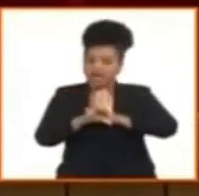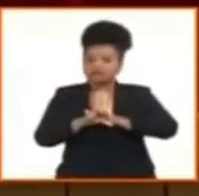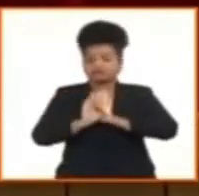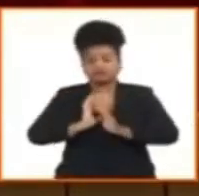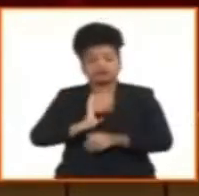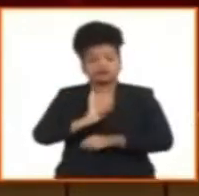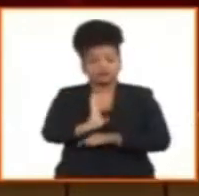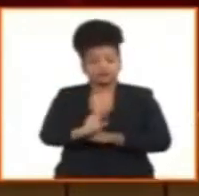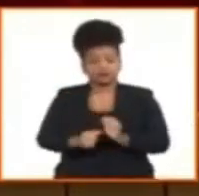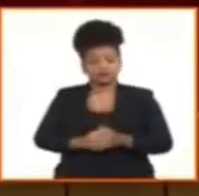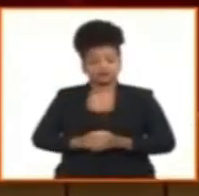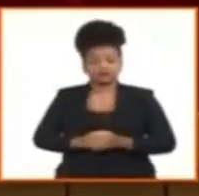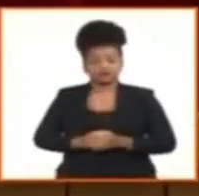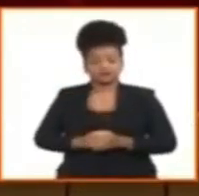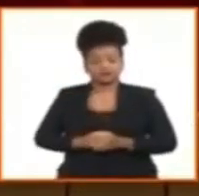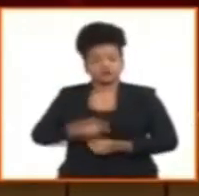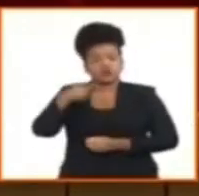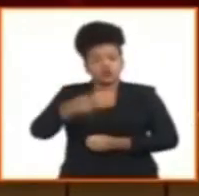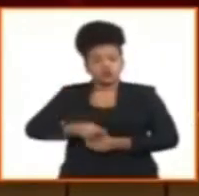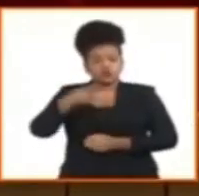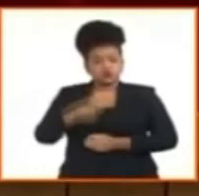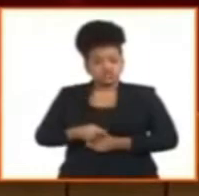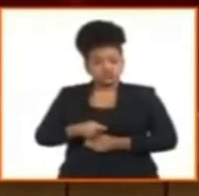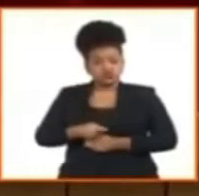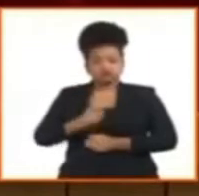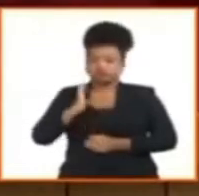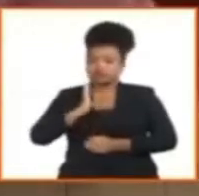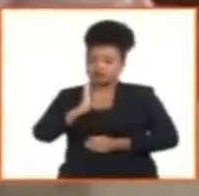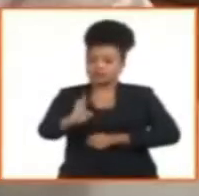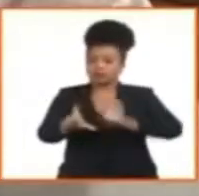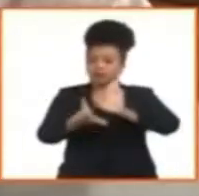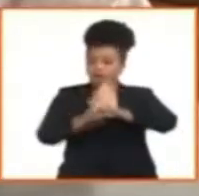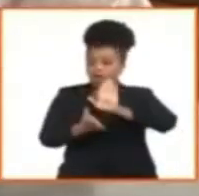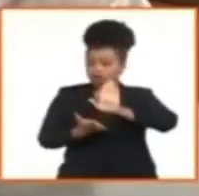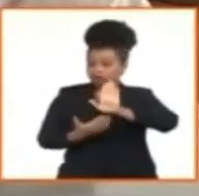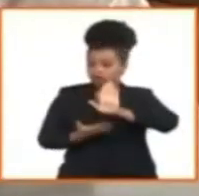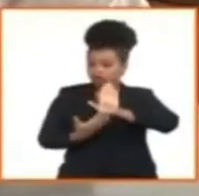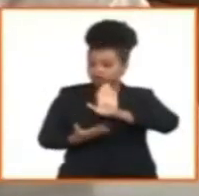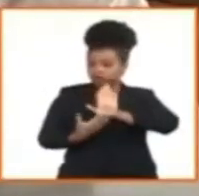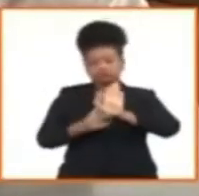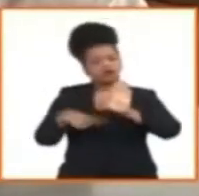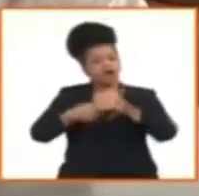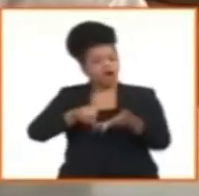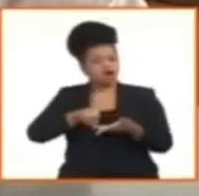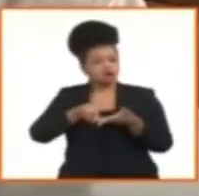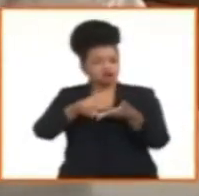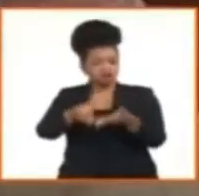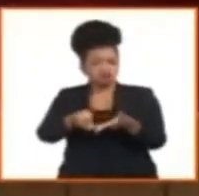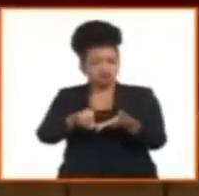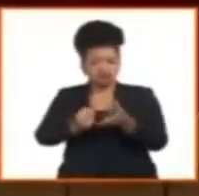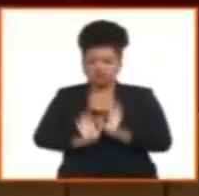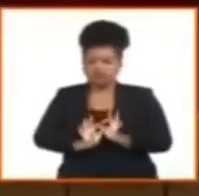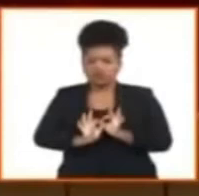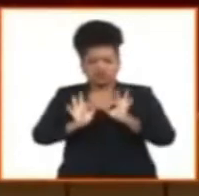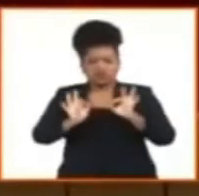Los juicios se han llevado a cabo con pleno respeto a la ley, con todas las garantías y bajo total limpieza y